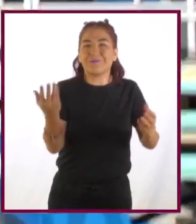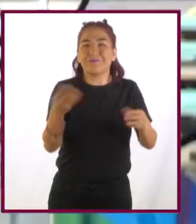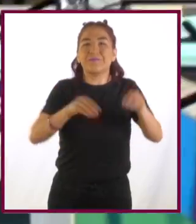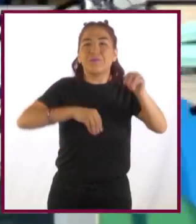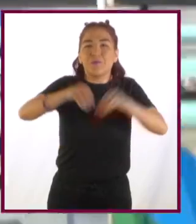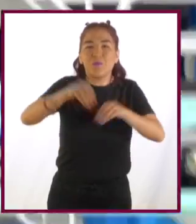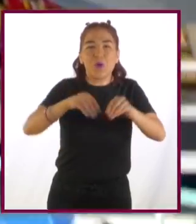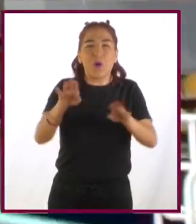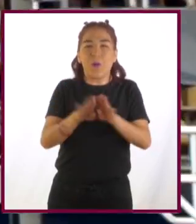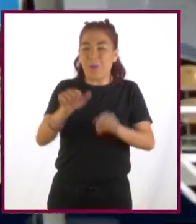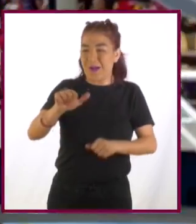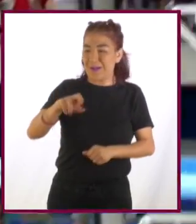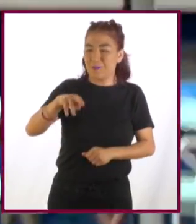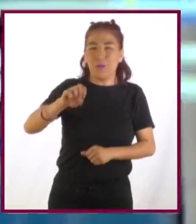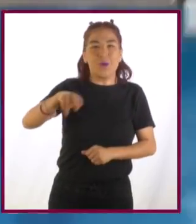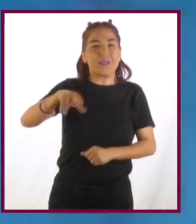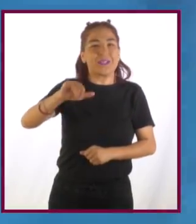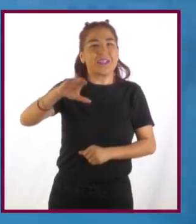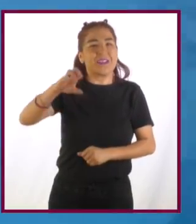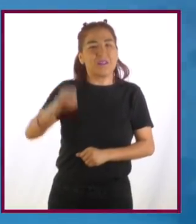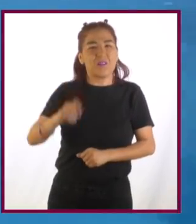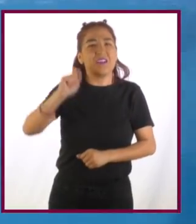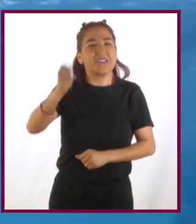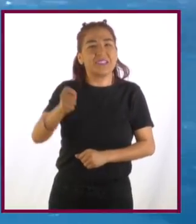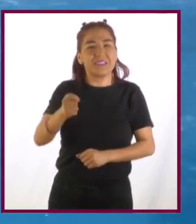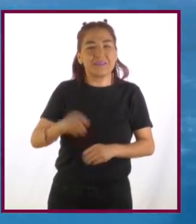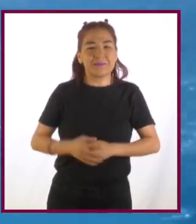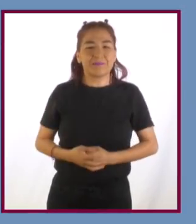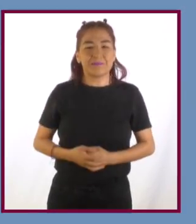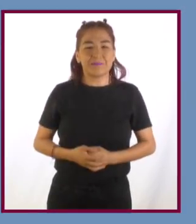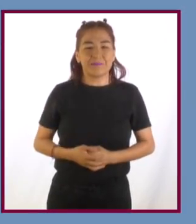comportamiento armónico. ¿Qué es armónico?